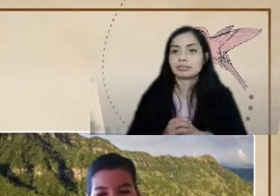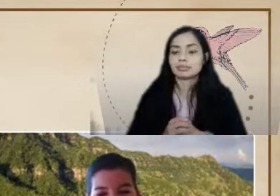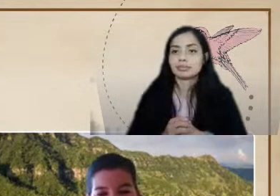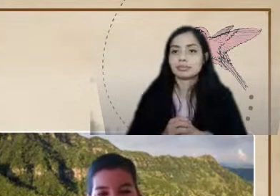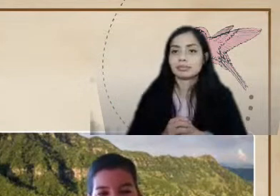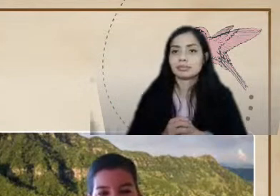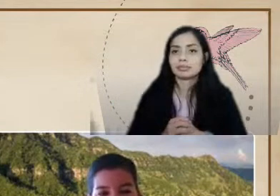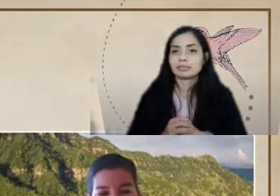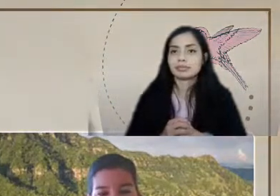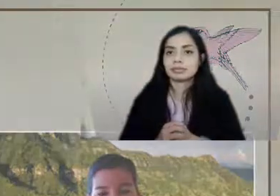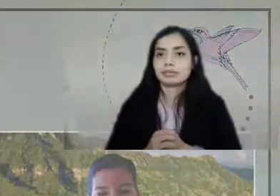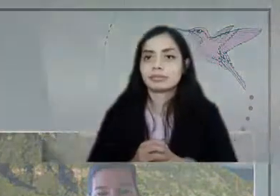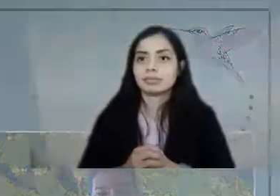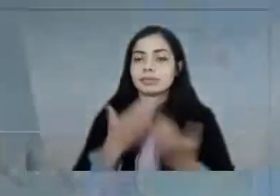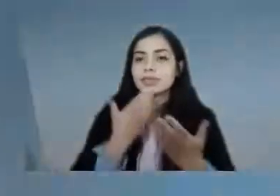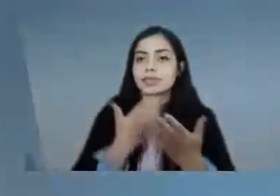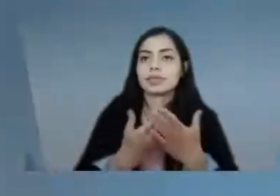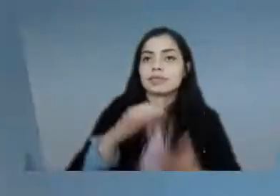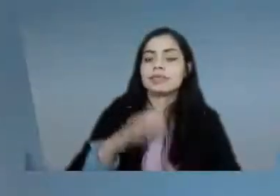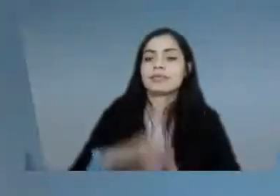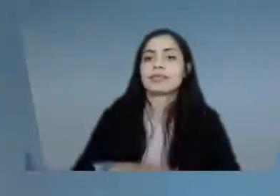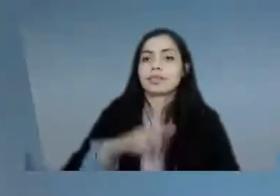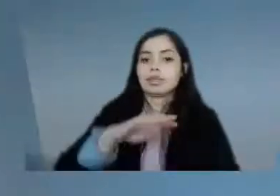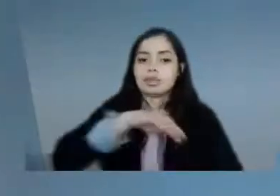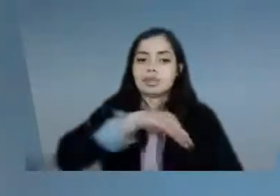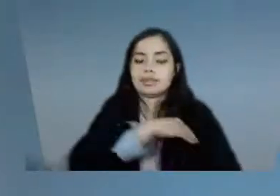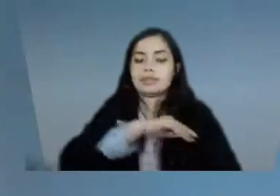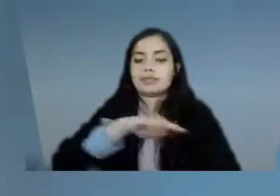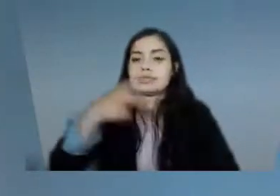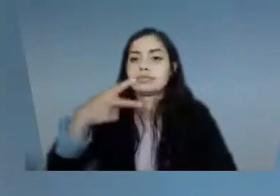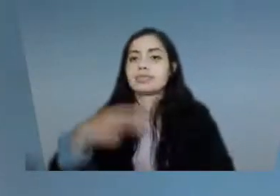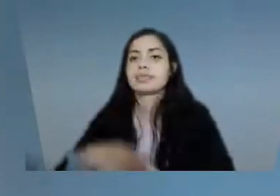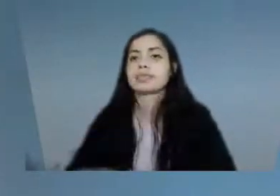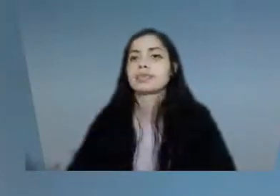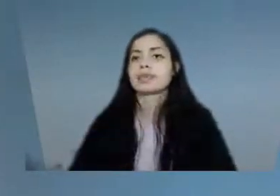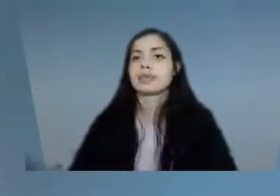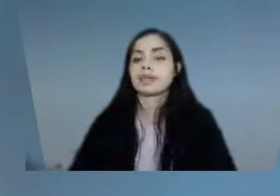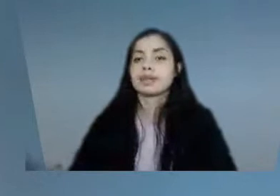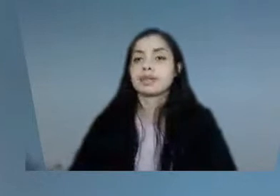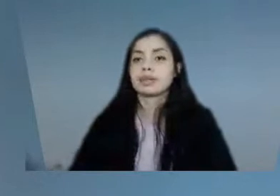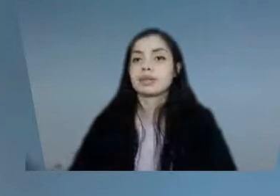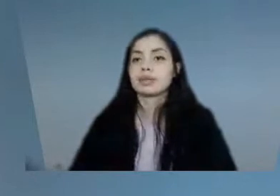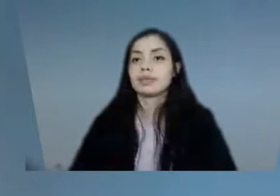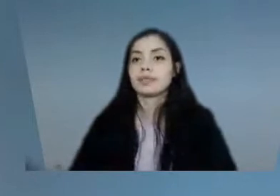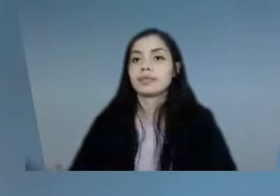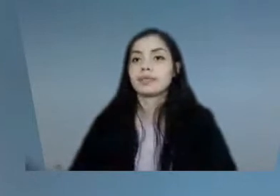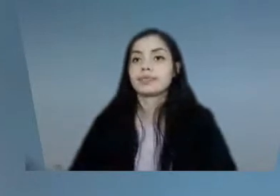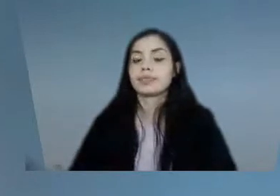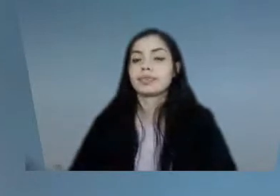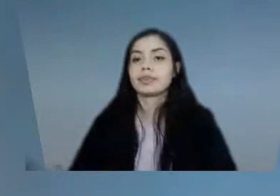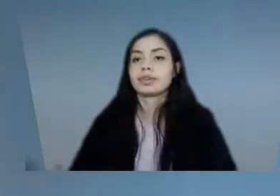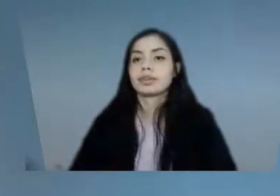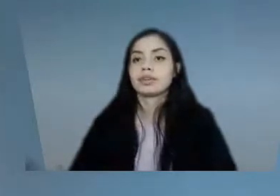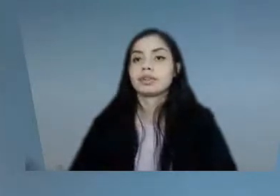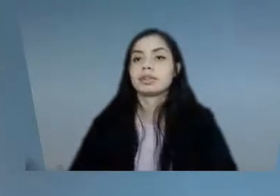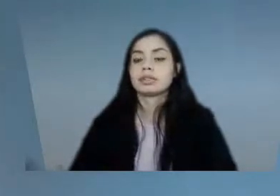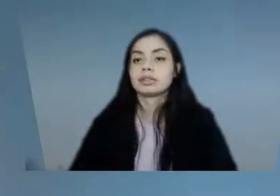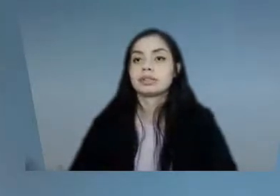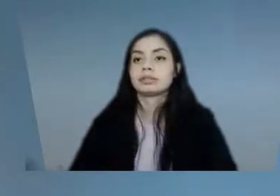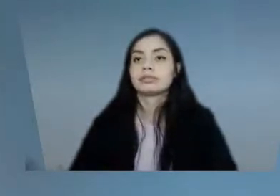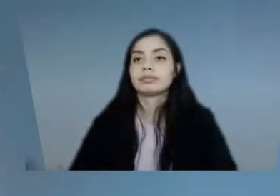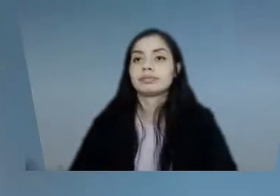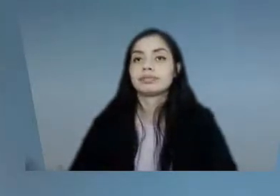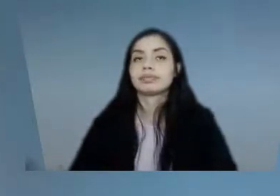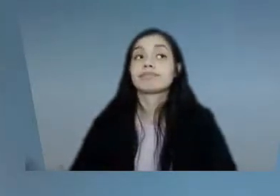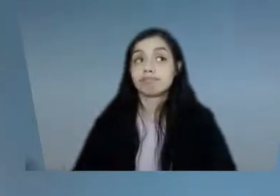Gracias, viceministro. Es una muy buena pregunta. Y inicialmente, antes de hacer las expediciones, nosotros tenemos un acercamiento con